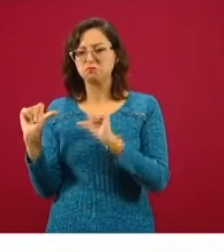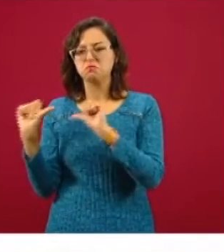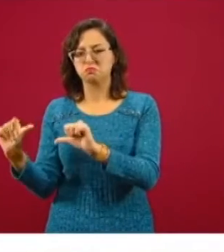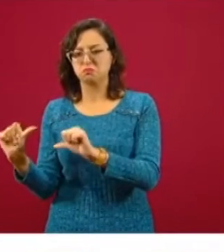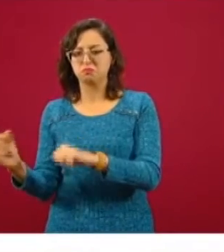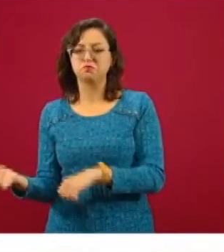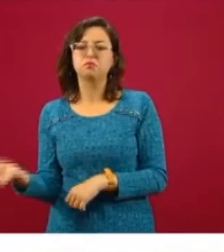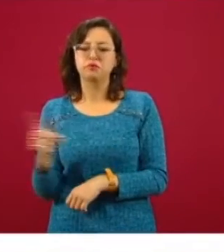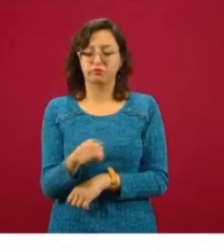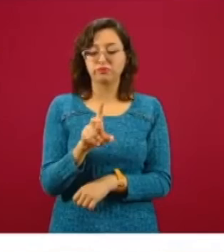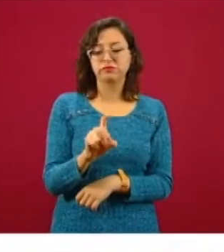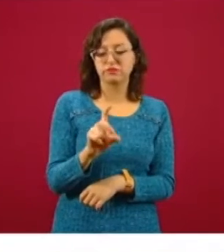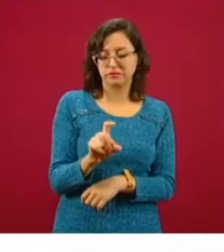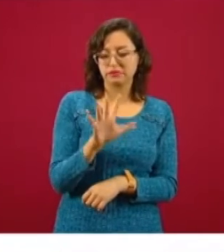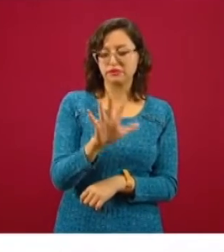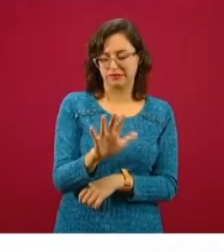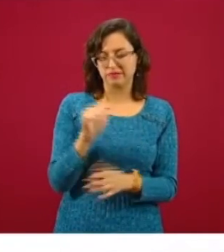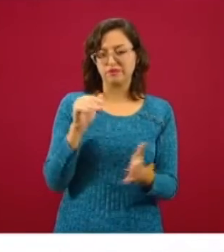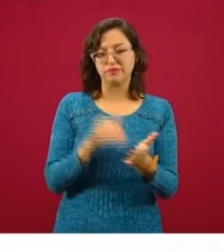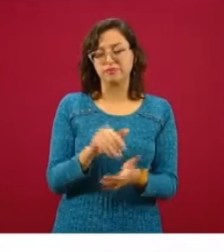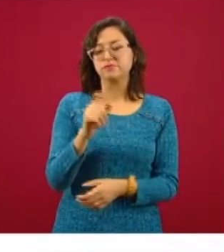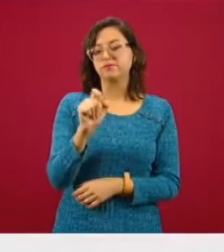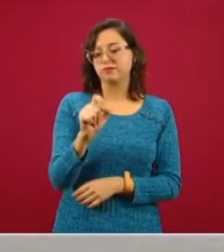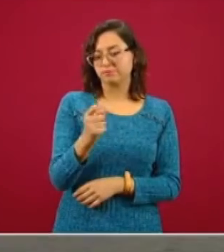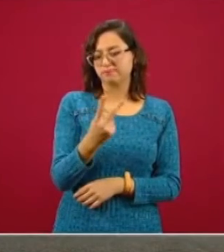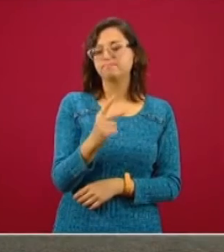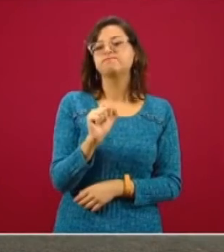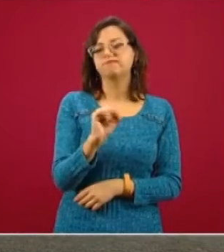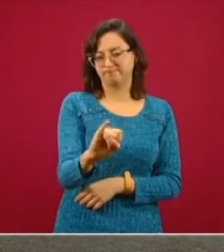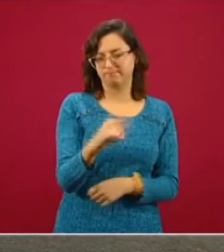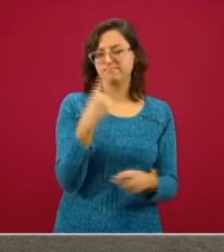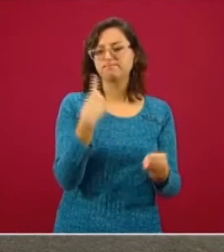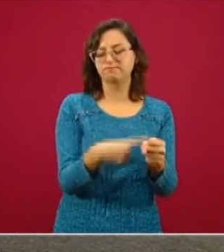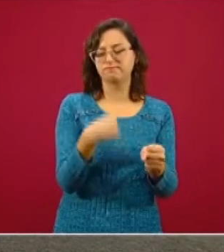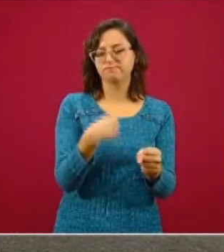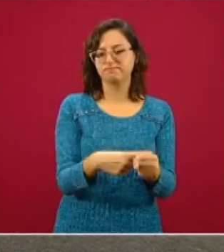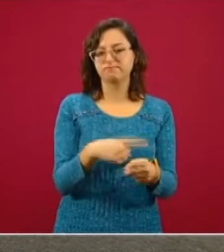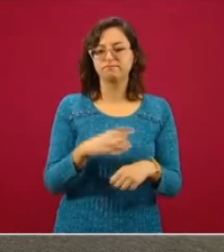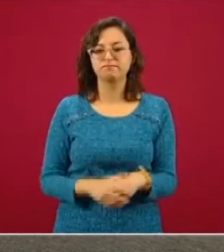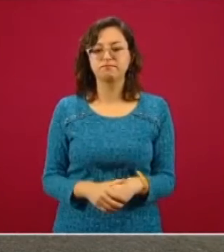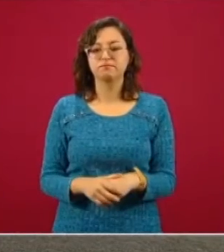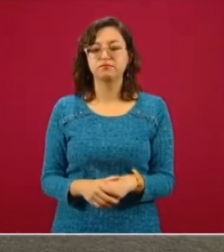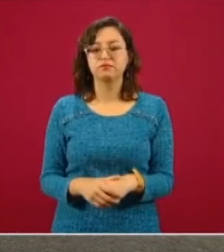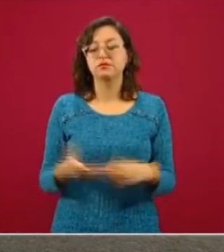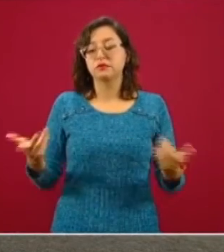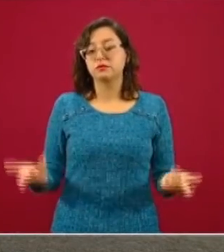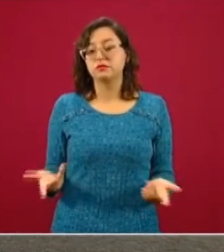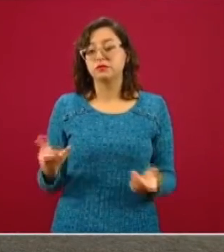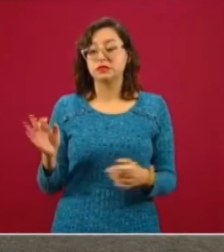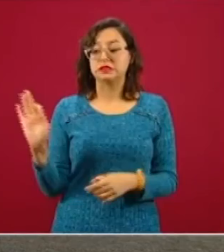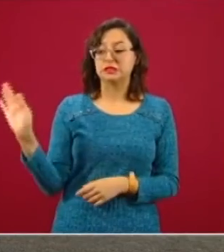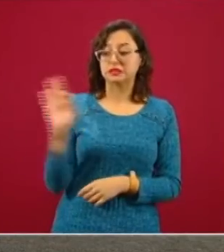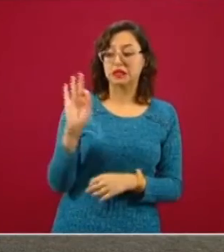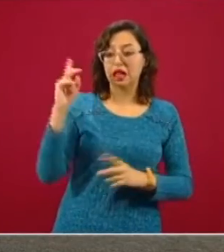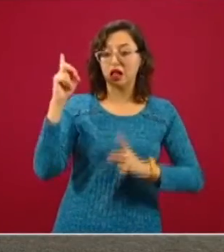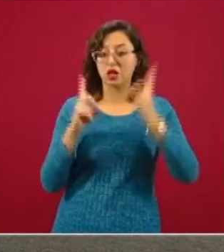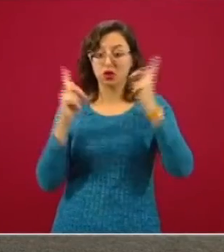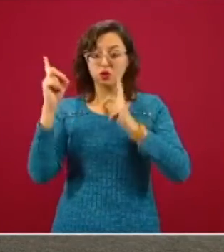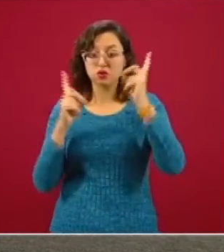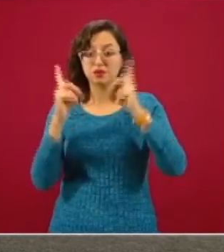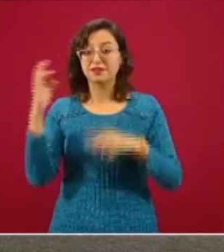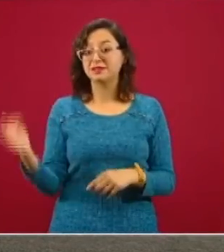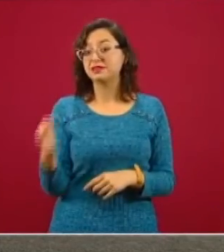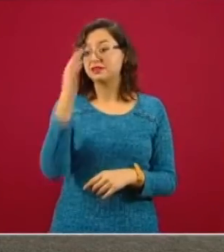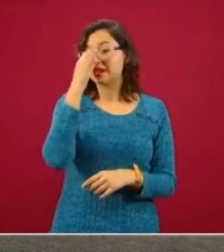mil 22 son las que resultaron positivas permanecen todavía en estudio casi 20.000 personas como conocen bien